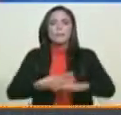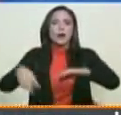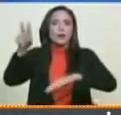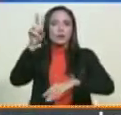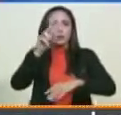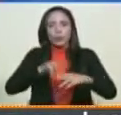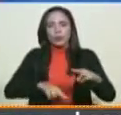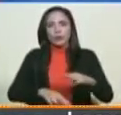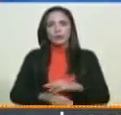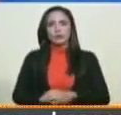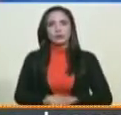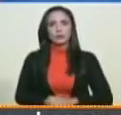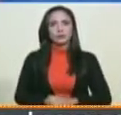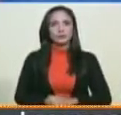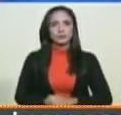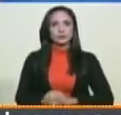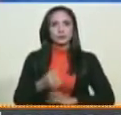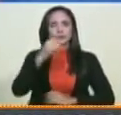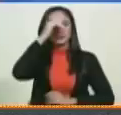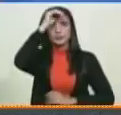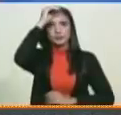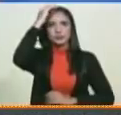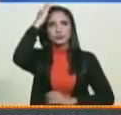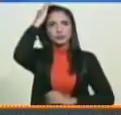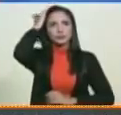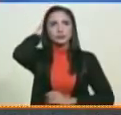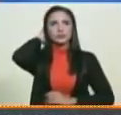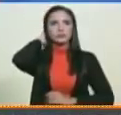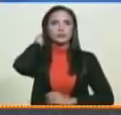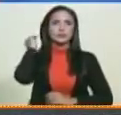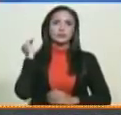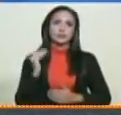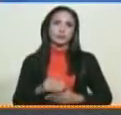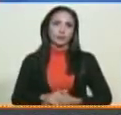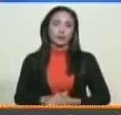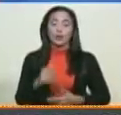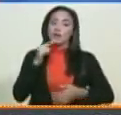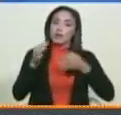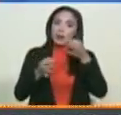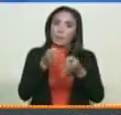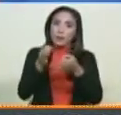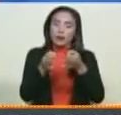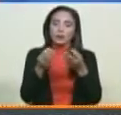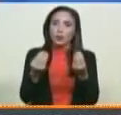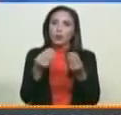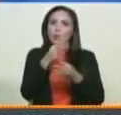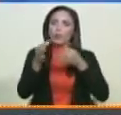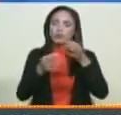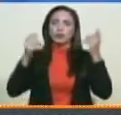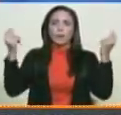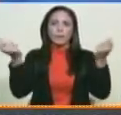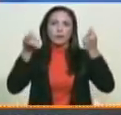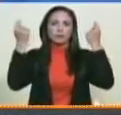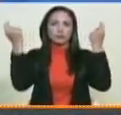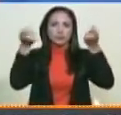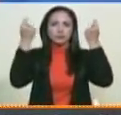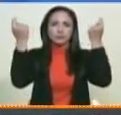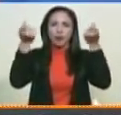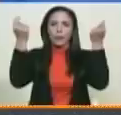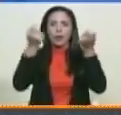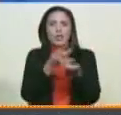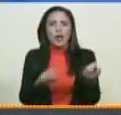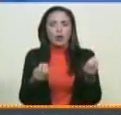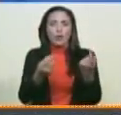venía diciendo que a través de ese entramado diplomático, acompañado de una campaña de las transnacionales de la